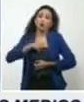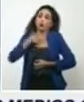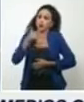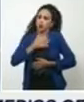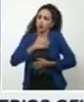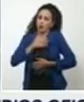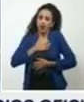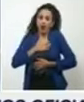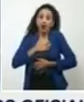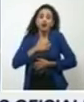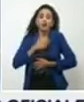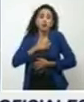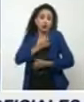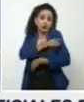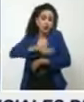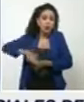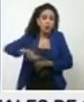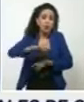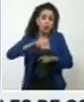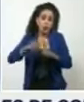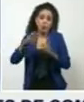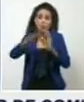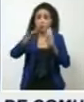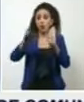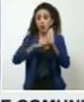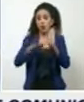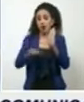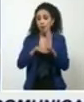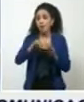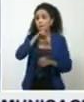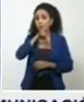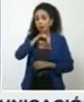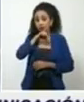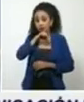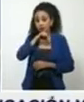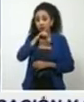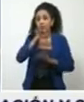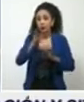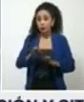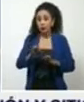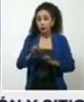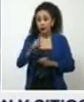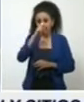con el programa materno infantil, por lo que representan estos indicadores,